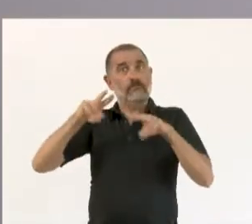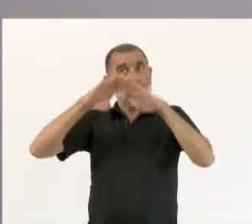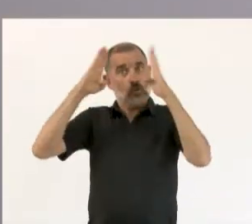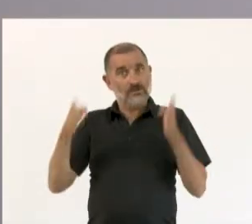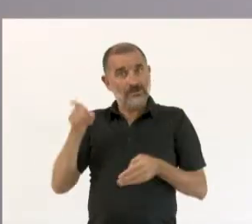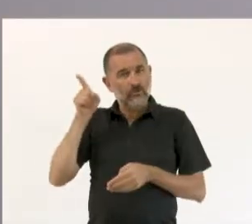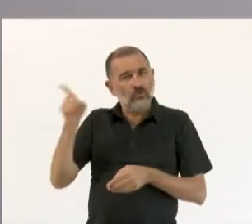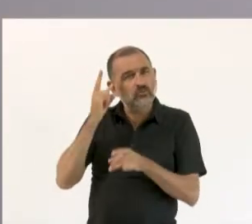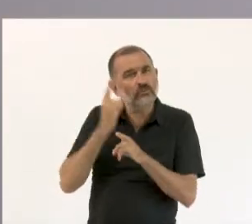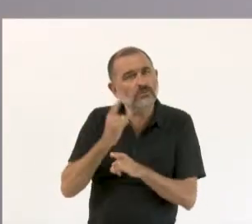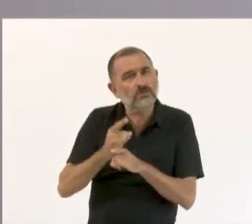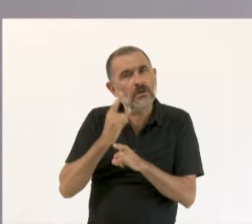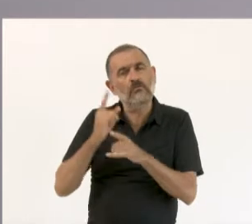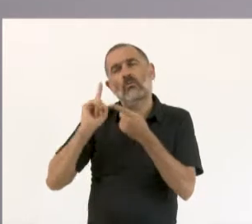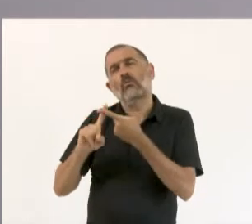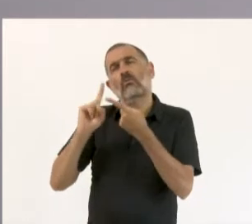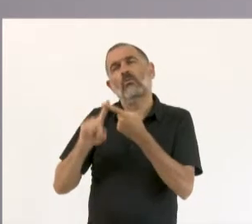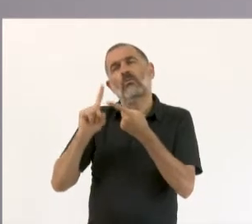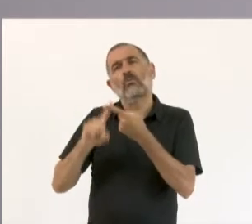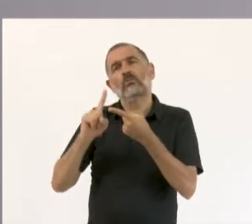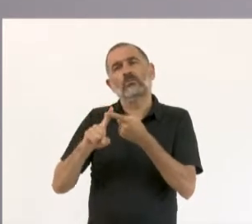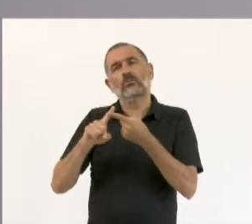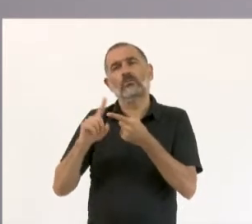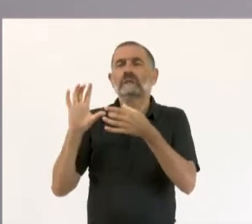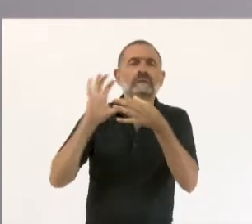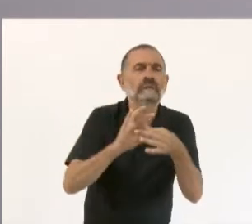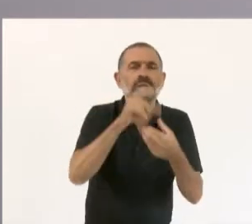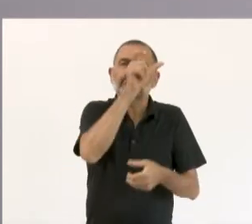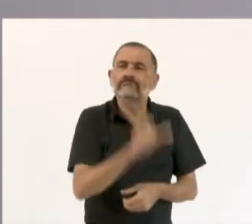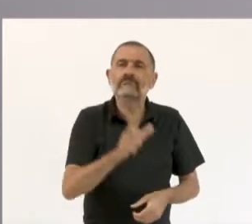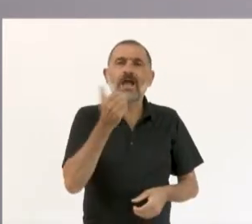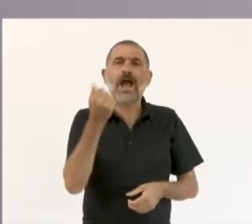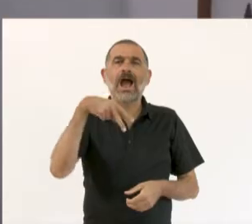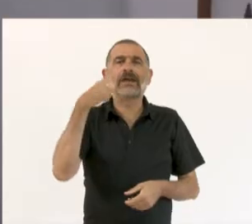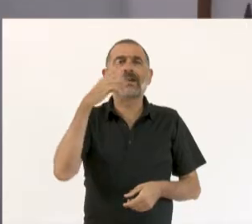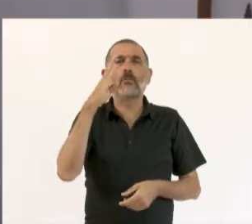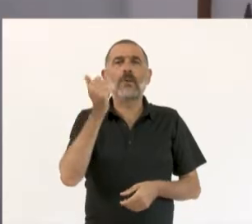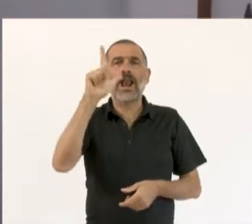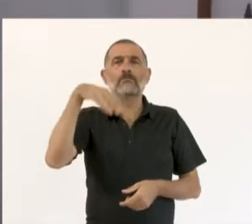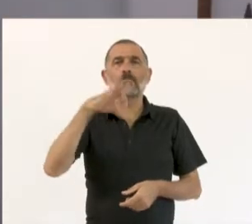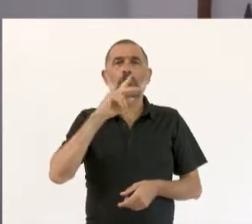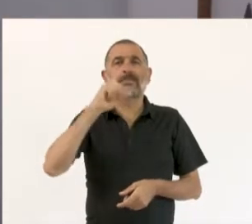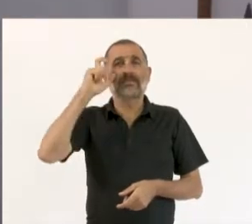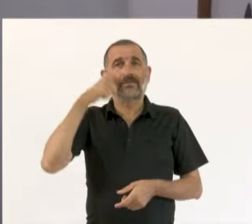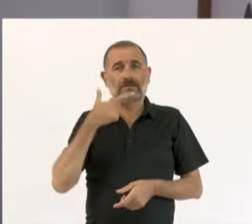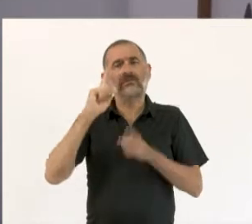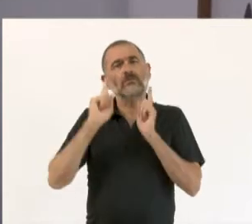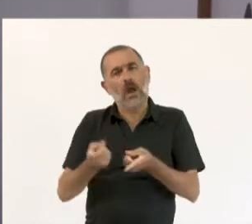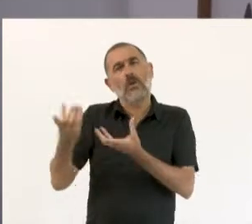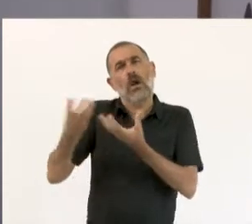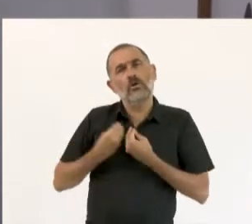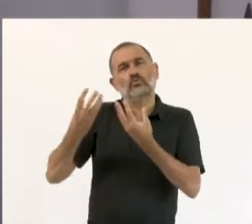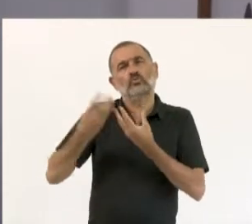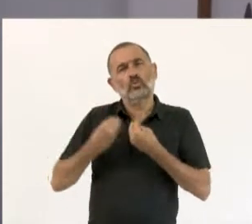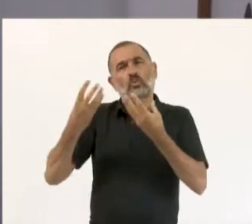siempre ha mantenido contacto con el mismo Aníbal Montes, también una persona que ha ayudado mucho a la formación y